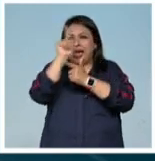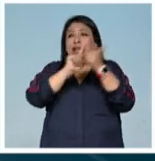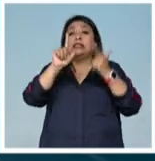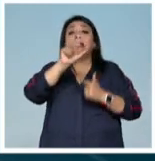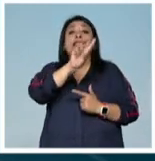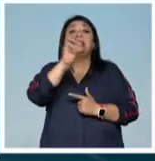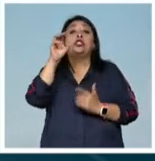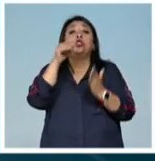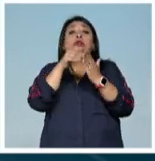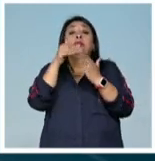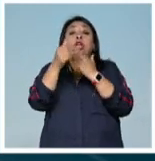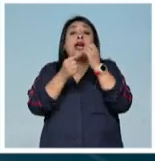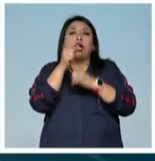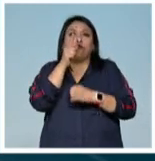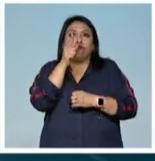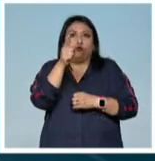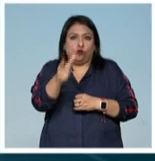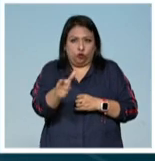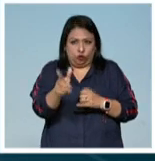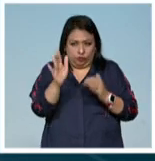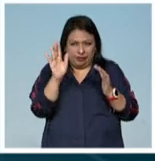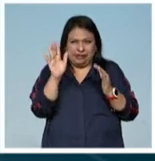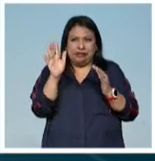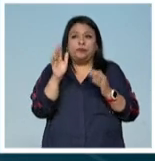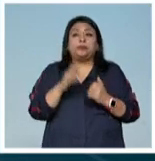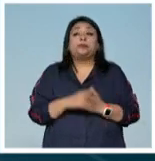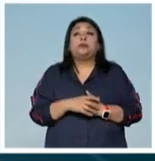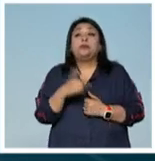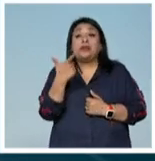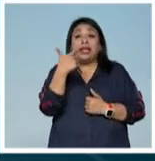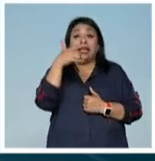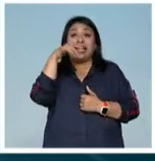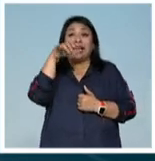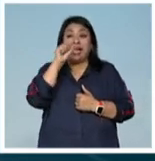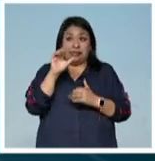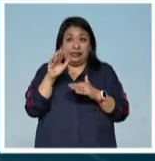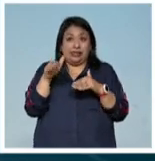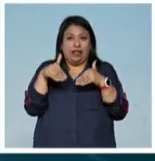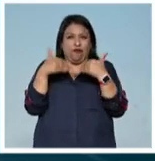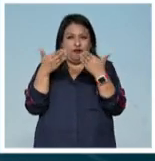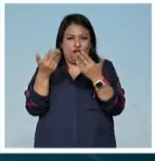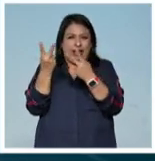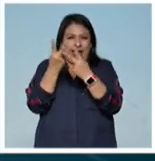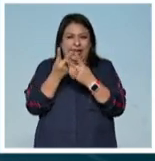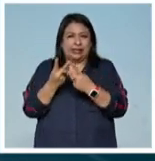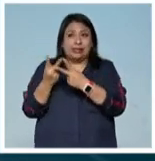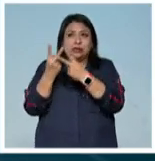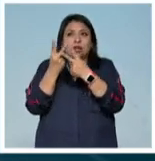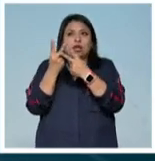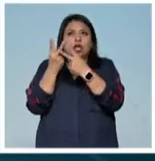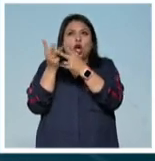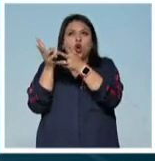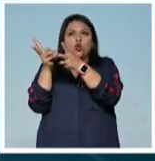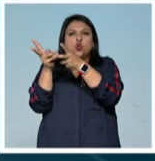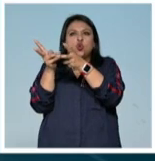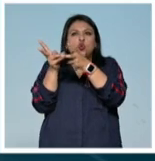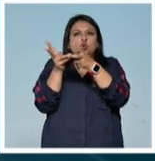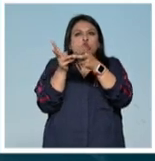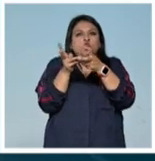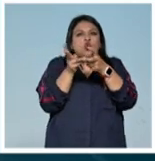300 millones de años luz de distancia. Los gases exteriores del cuerpo celeste son atraídos hacia el